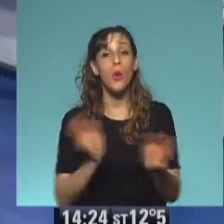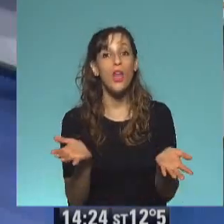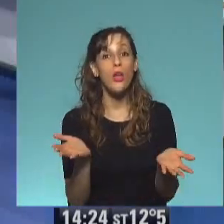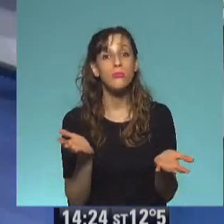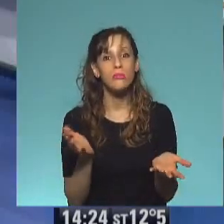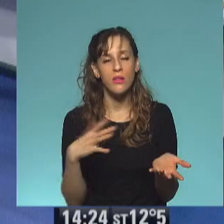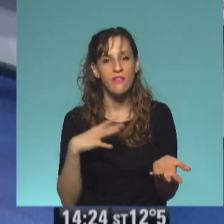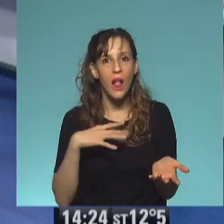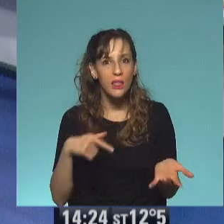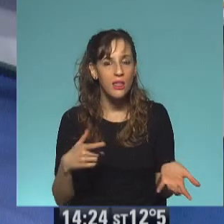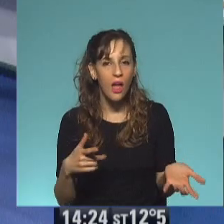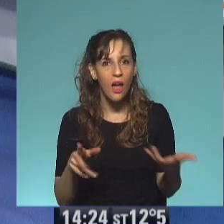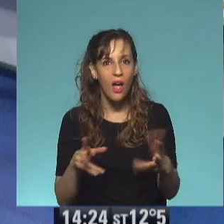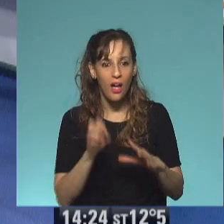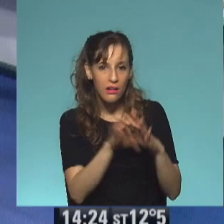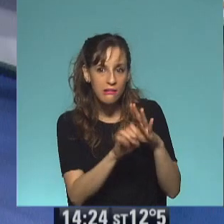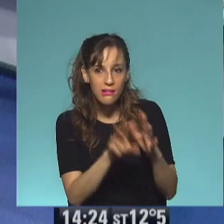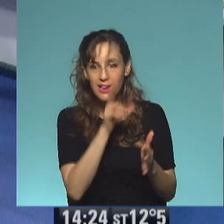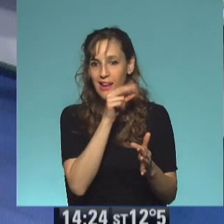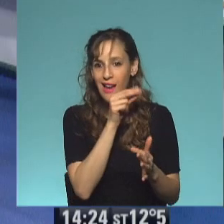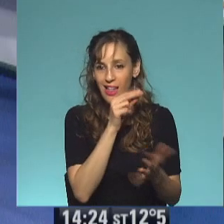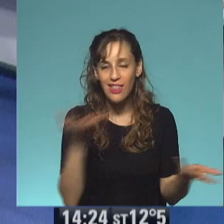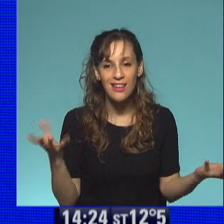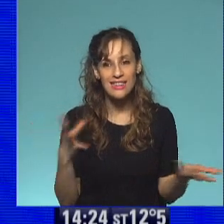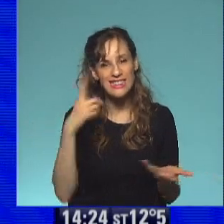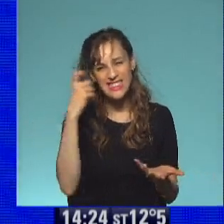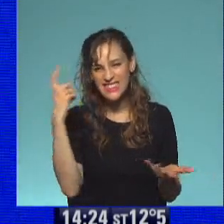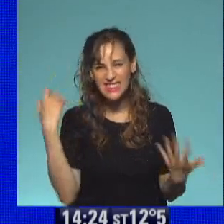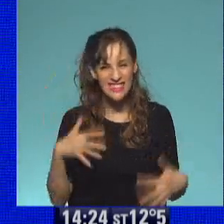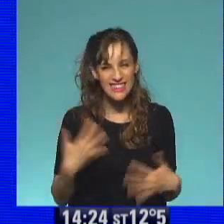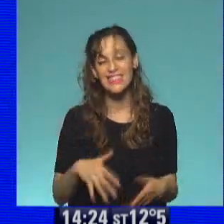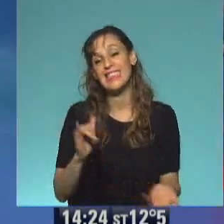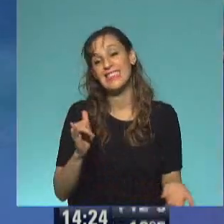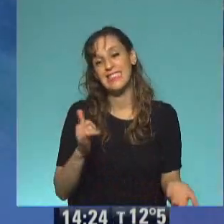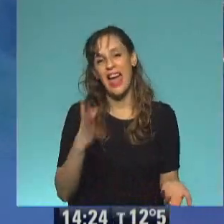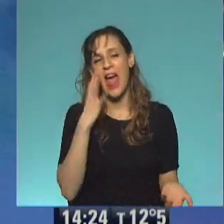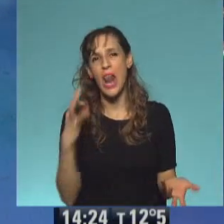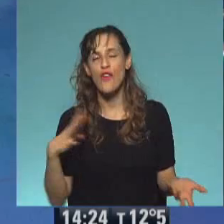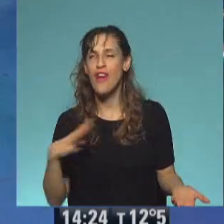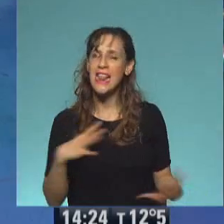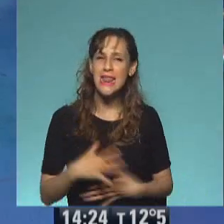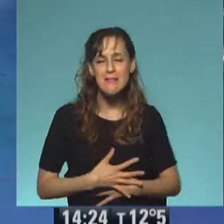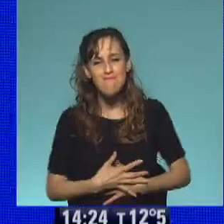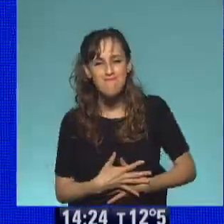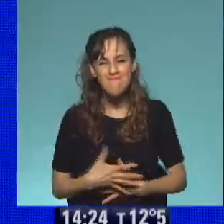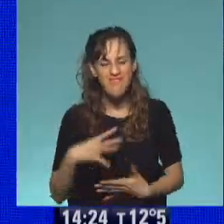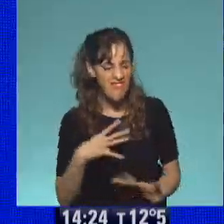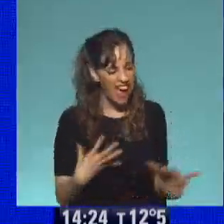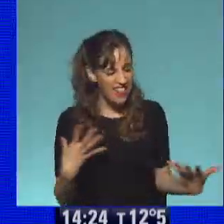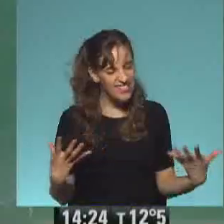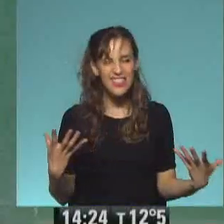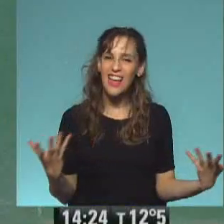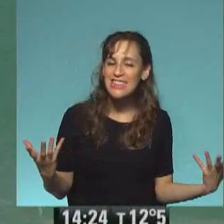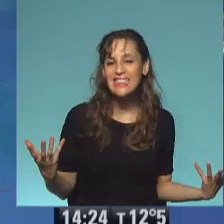tenemos colecciones. ¡Oh! ¡Las extraño! Sí, es como un vacío. ¡Extraño las colecciones! No